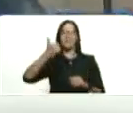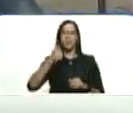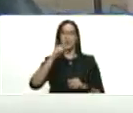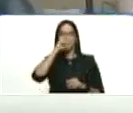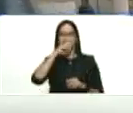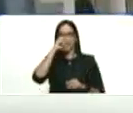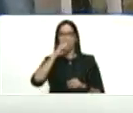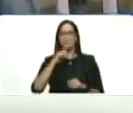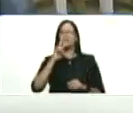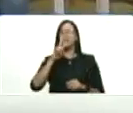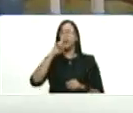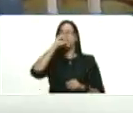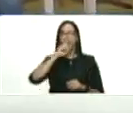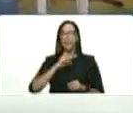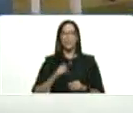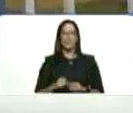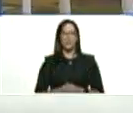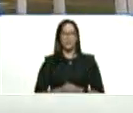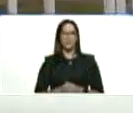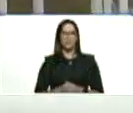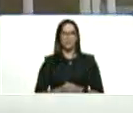de 2 años.